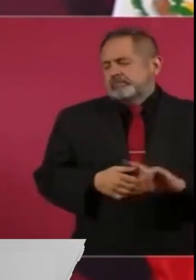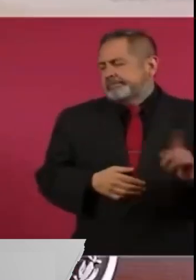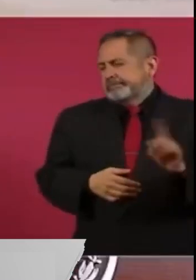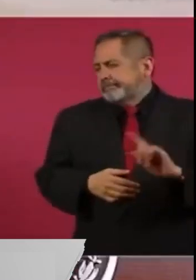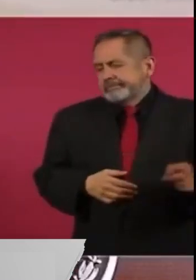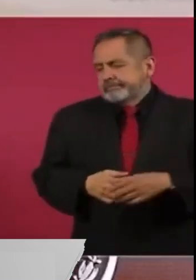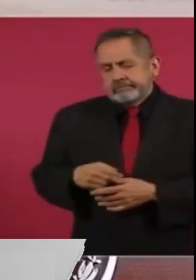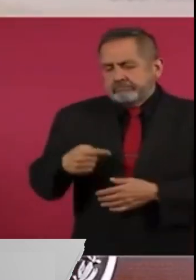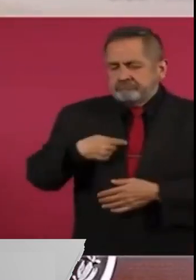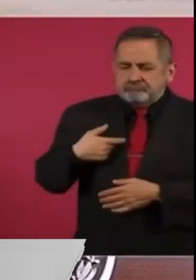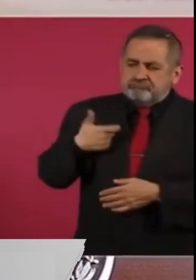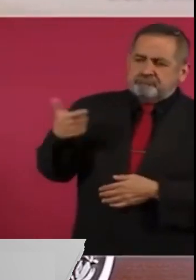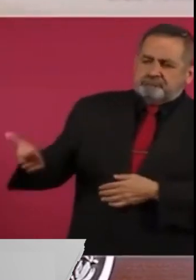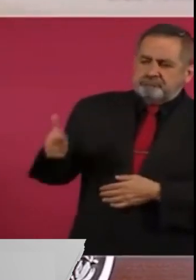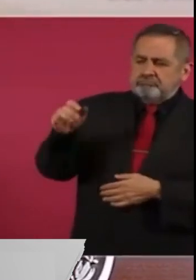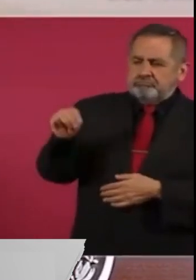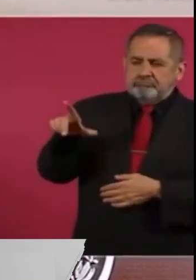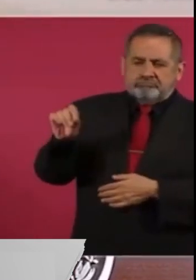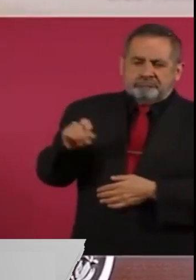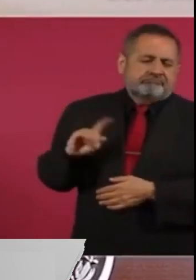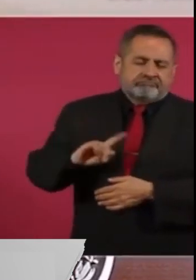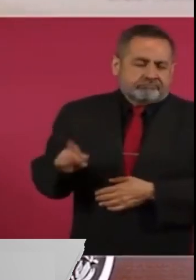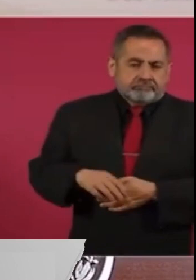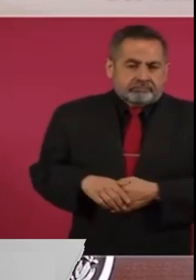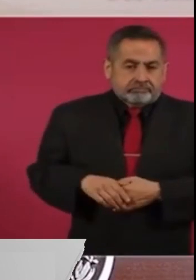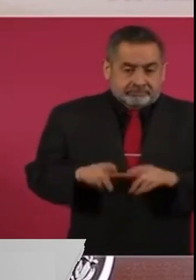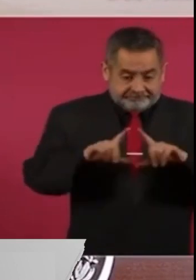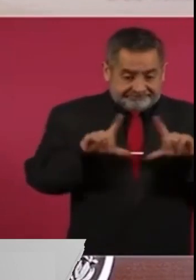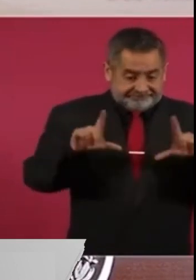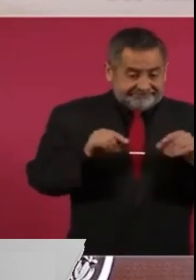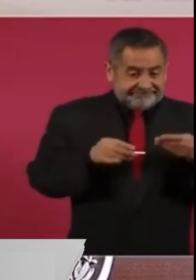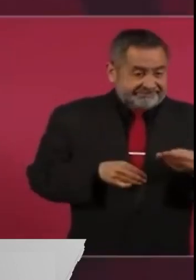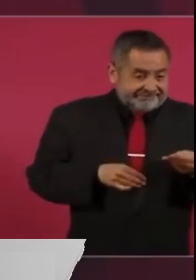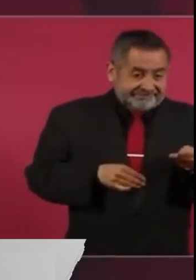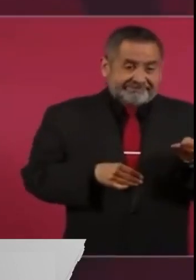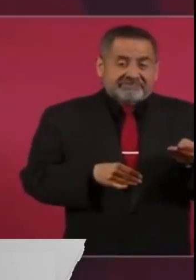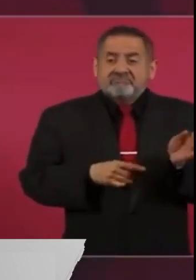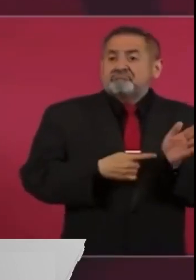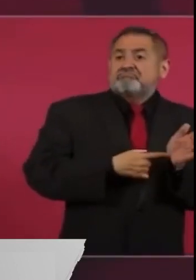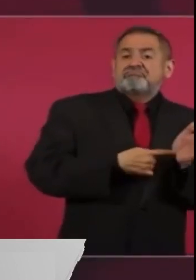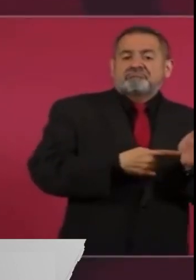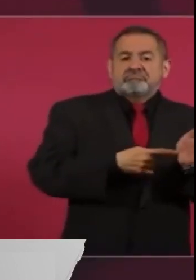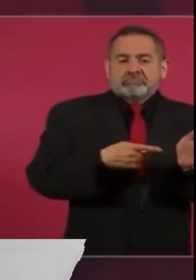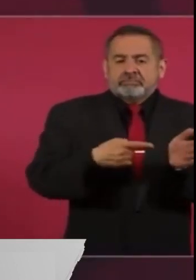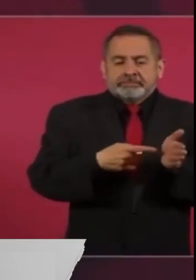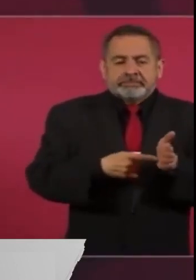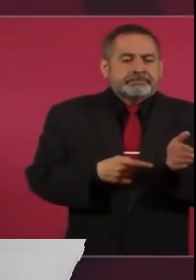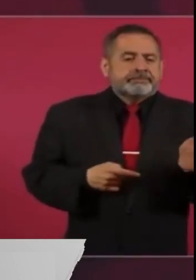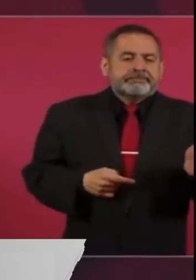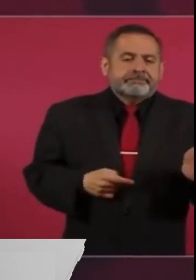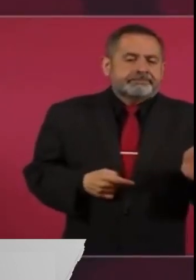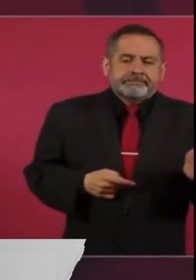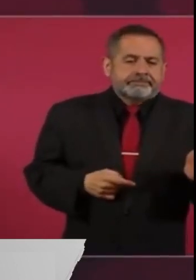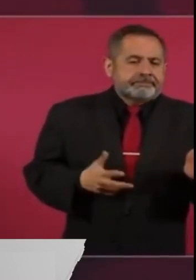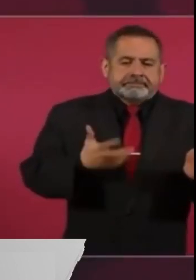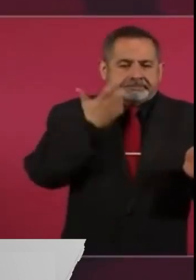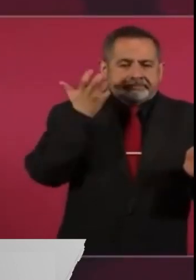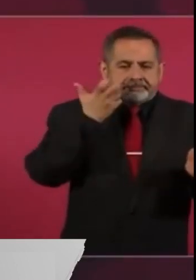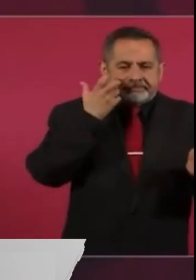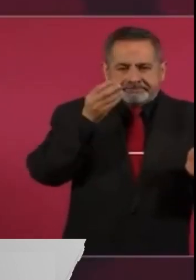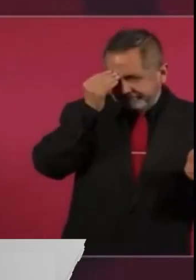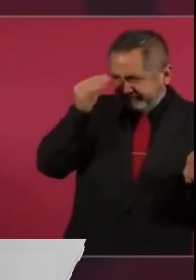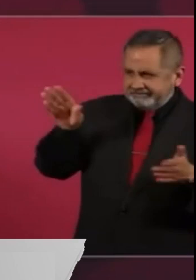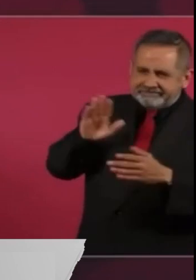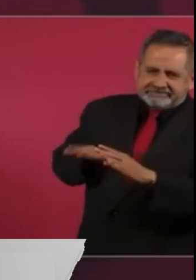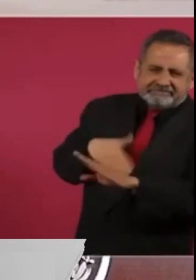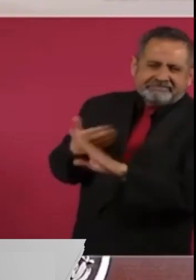pero la tarjeta la saca este abogado con propósitos de